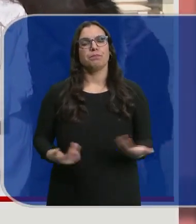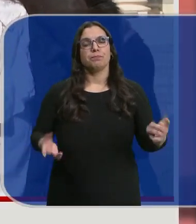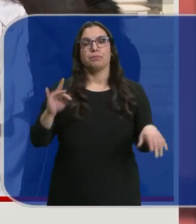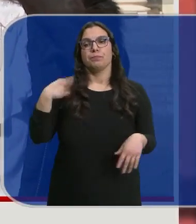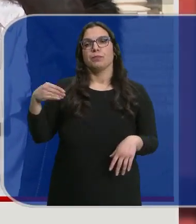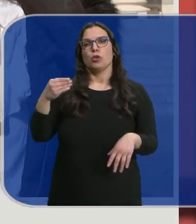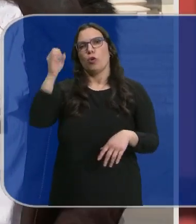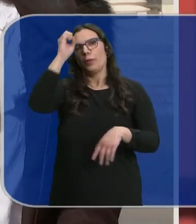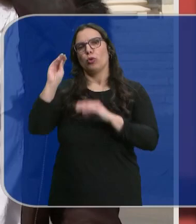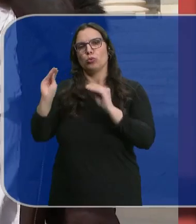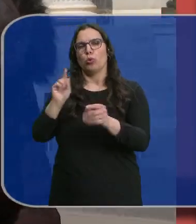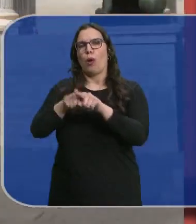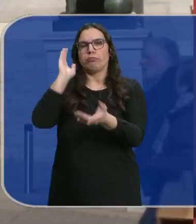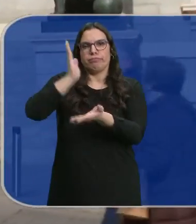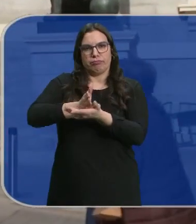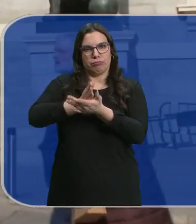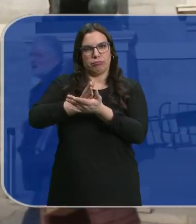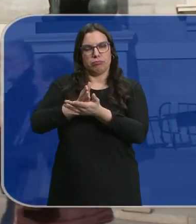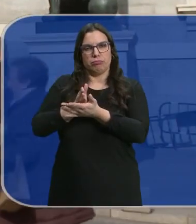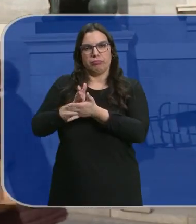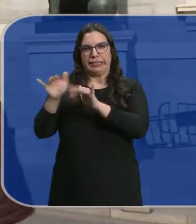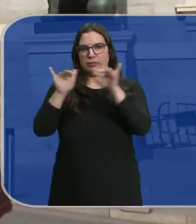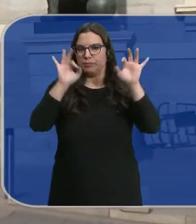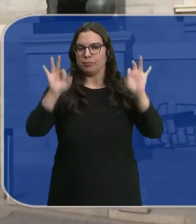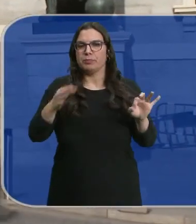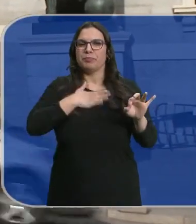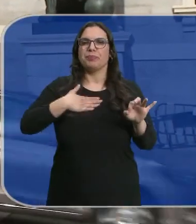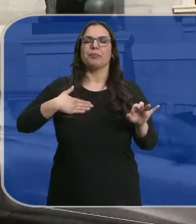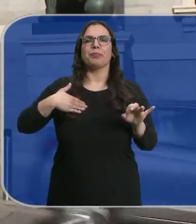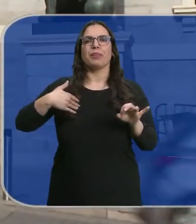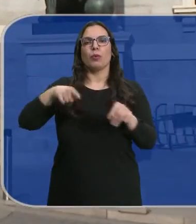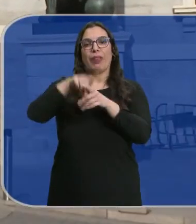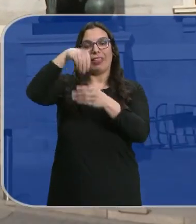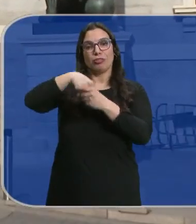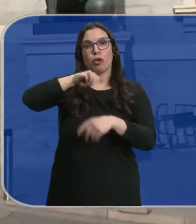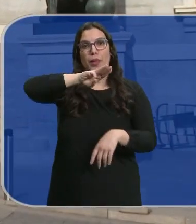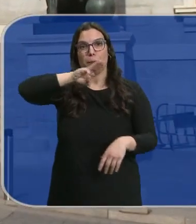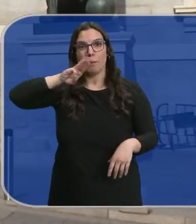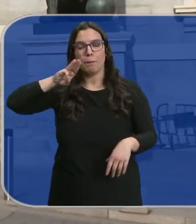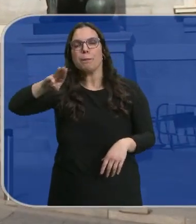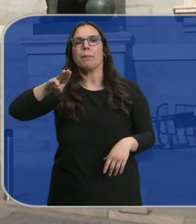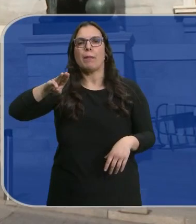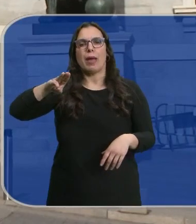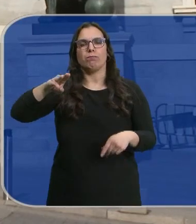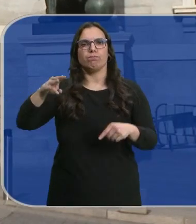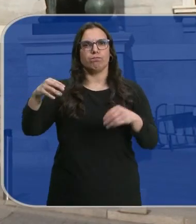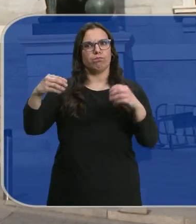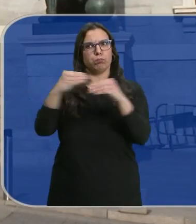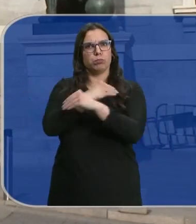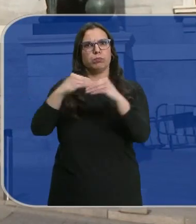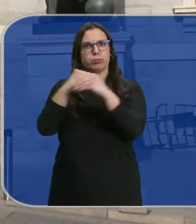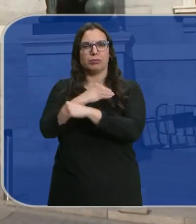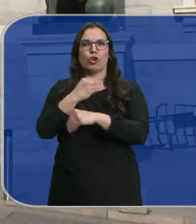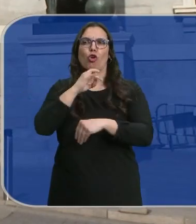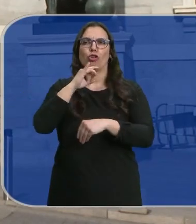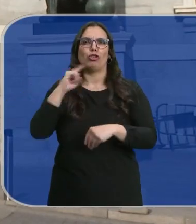Sí, con esta postura salomónica, Núñez Feijóo trata de aplacar la división interna que se ha generado en el seno de su partido y